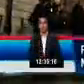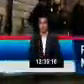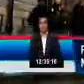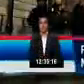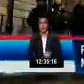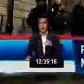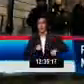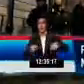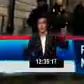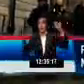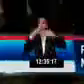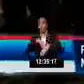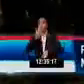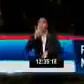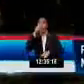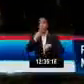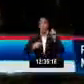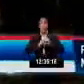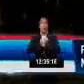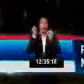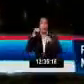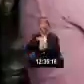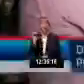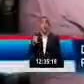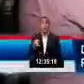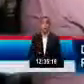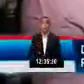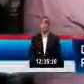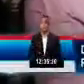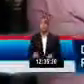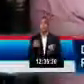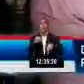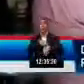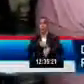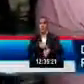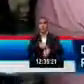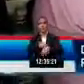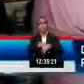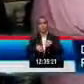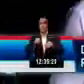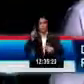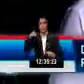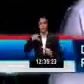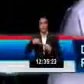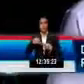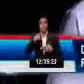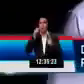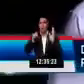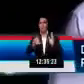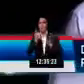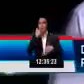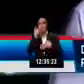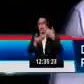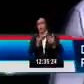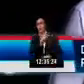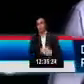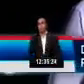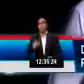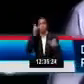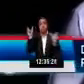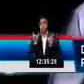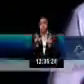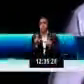diligencia terminó a las 4:30 de la mañana de este jueves, y sobre la misma, la defensa del prefecto cuestionó el procedimiento. La fiscalía,